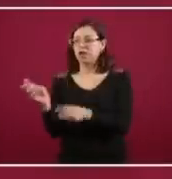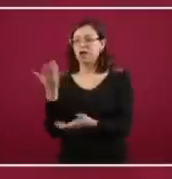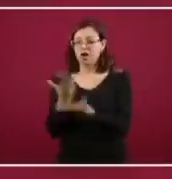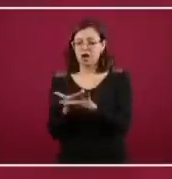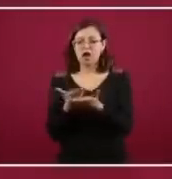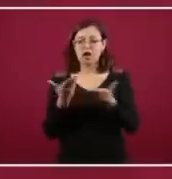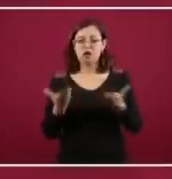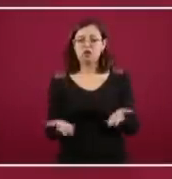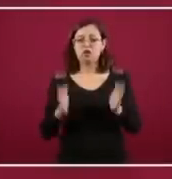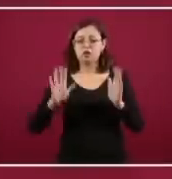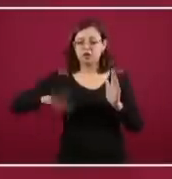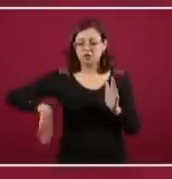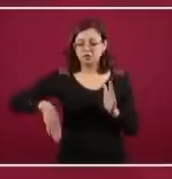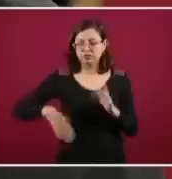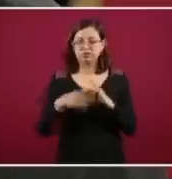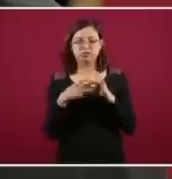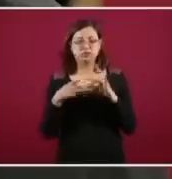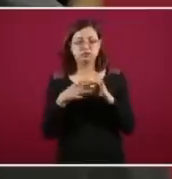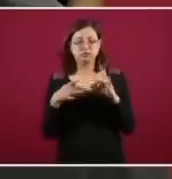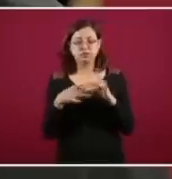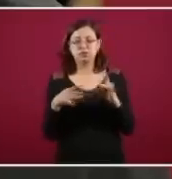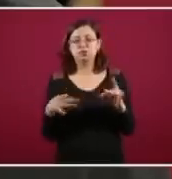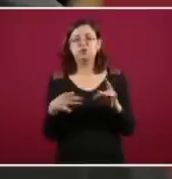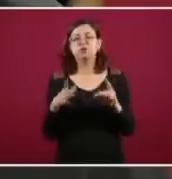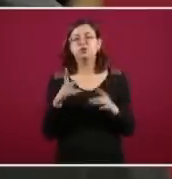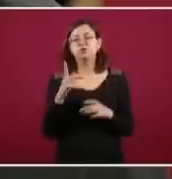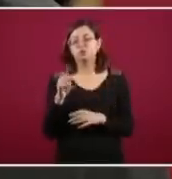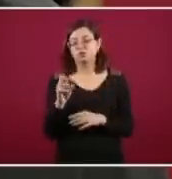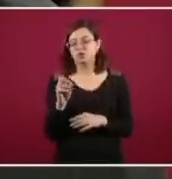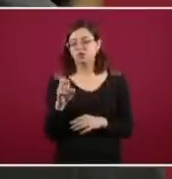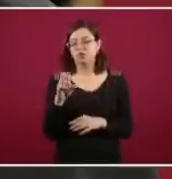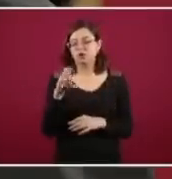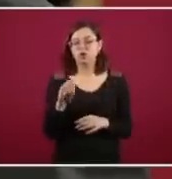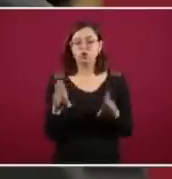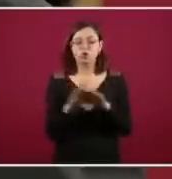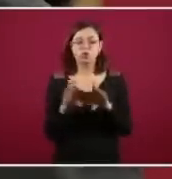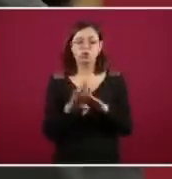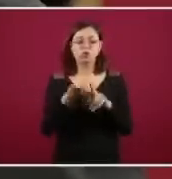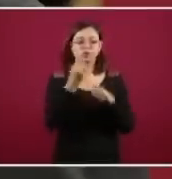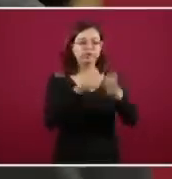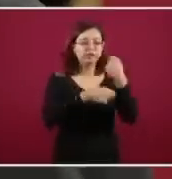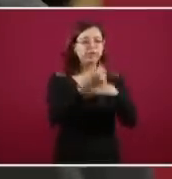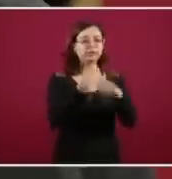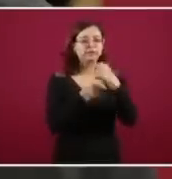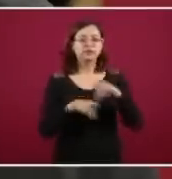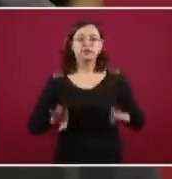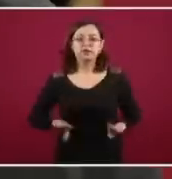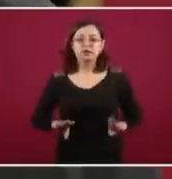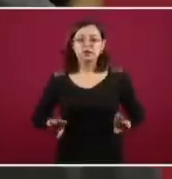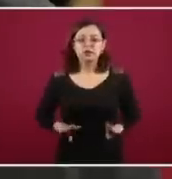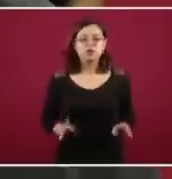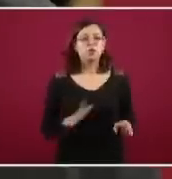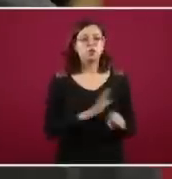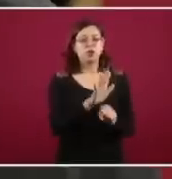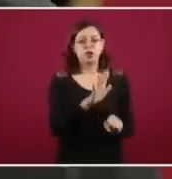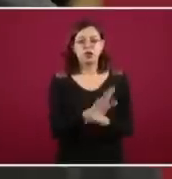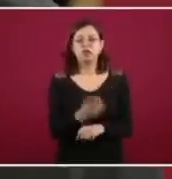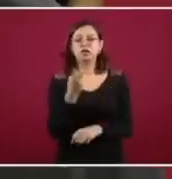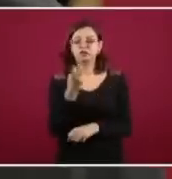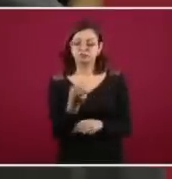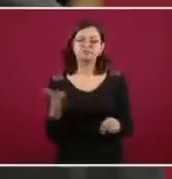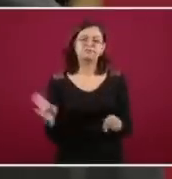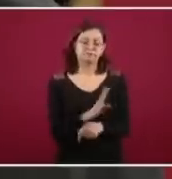Procuradora del Consumidor algunos datos del comportamiento de tiendas, y ese es otro de los beneficios del Buen